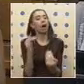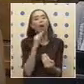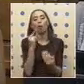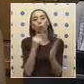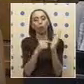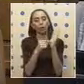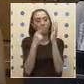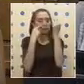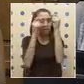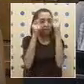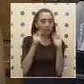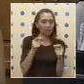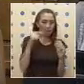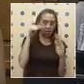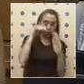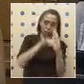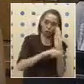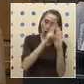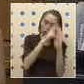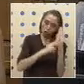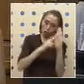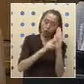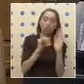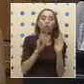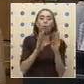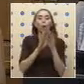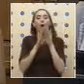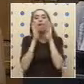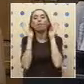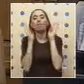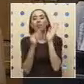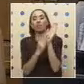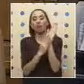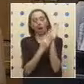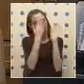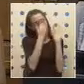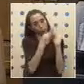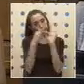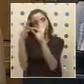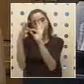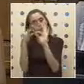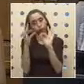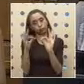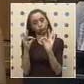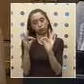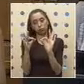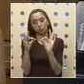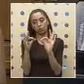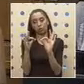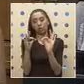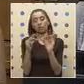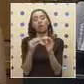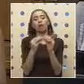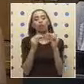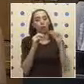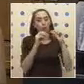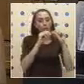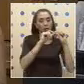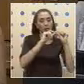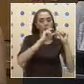revisión de fondos y una actualización y darle coherencia al escalamiento de las penas